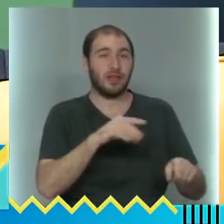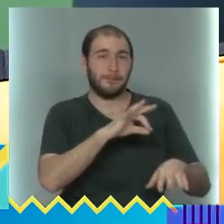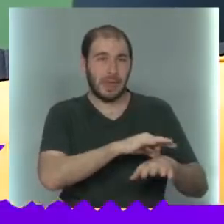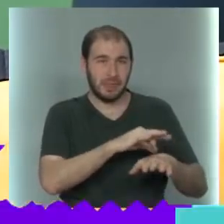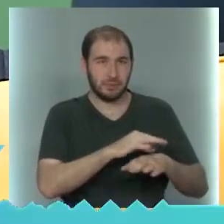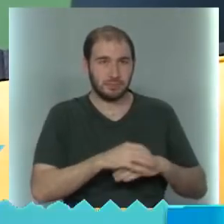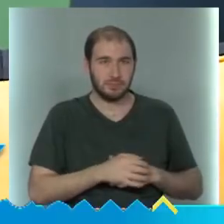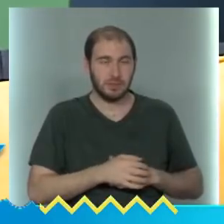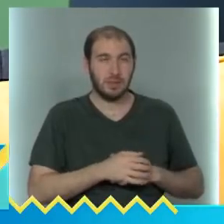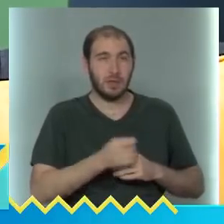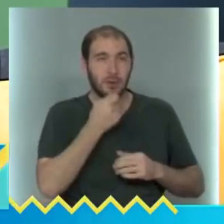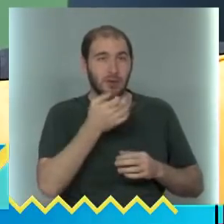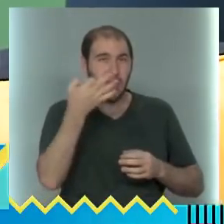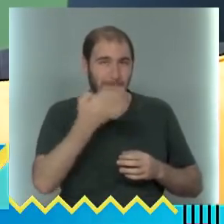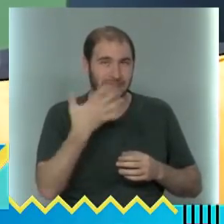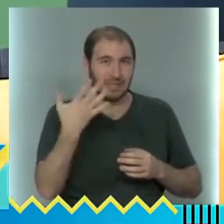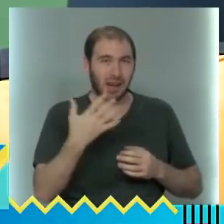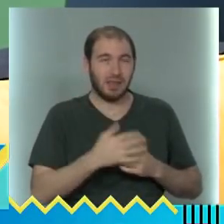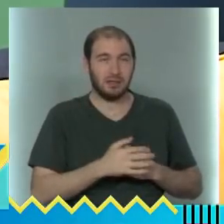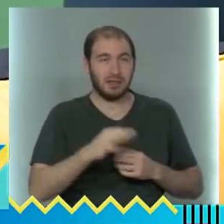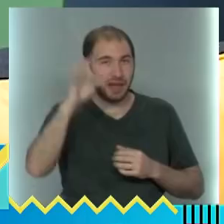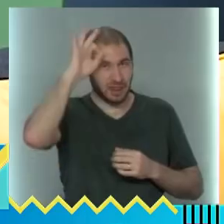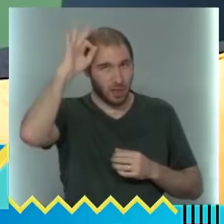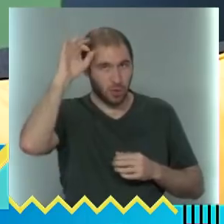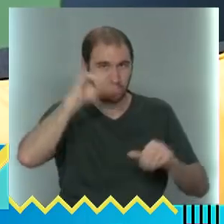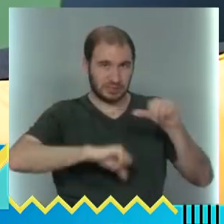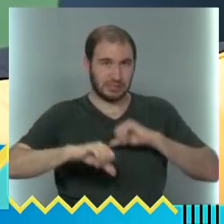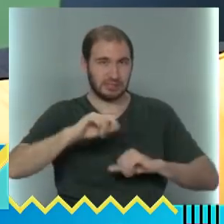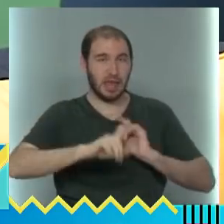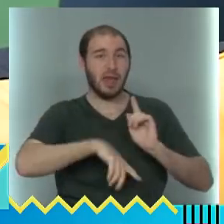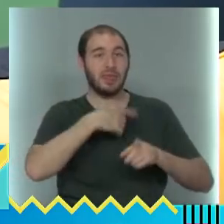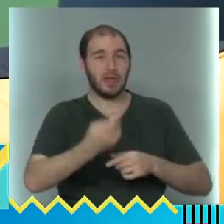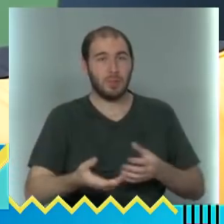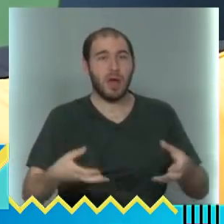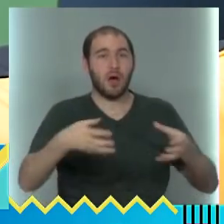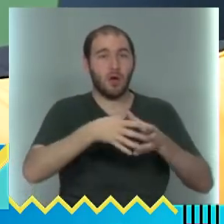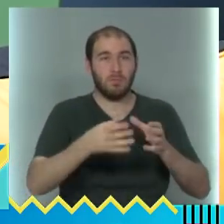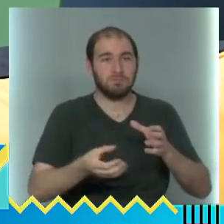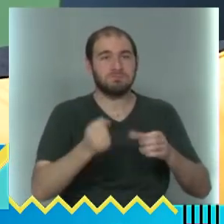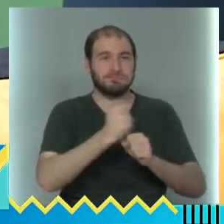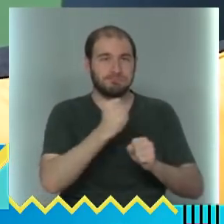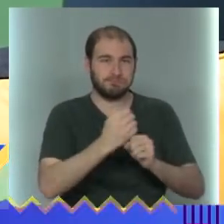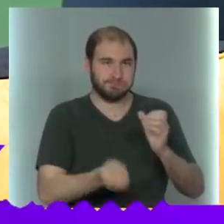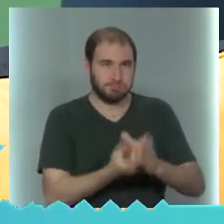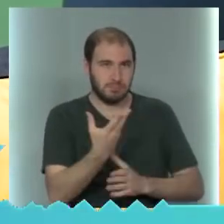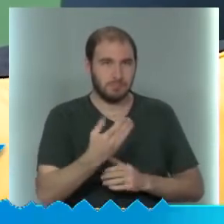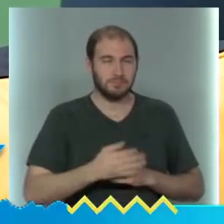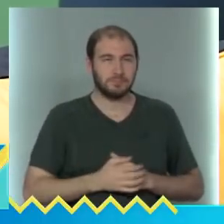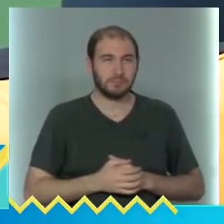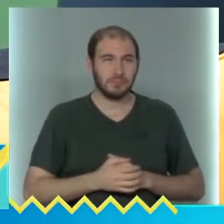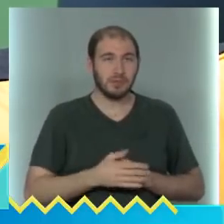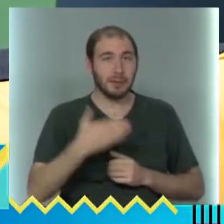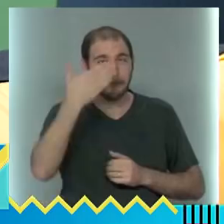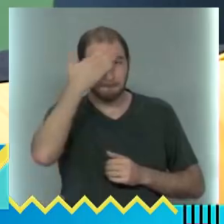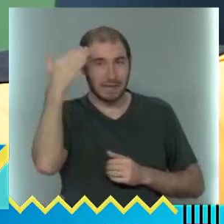médico, que en este caso de especialidad de la neurología, y luego se constituye un equipo de trabajo. Si